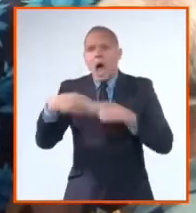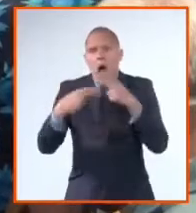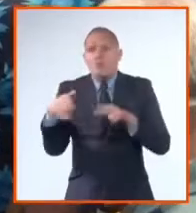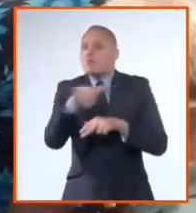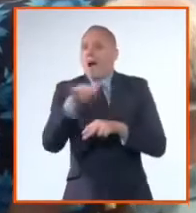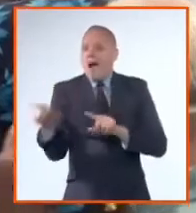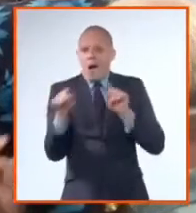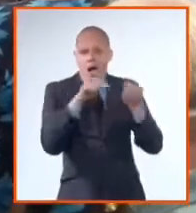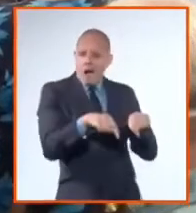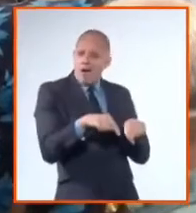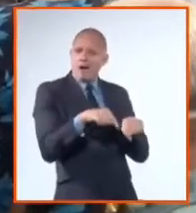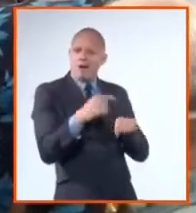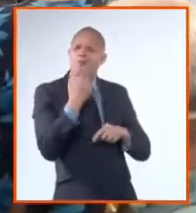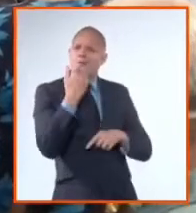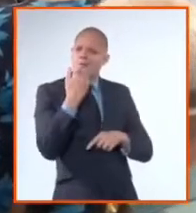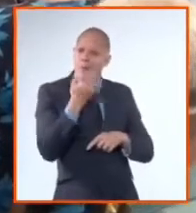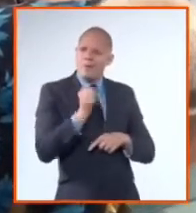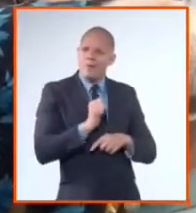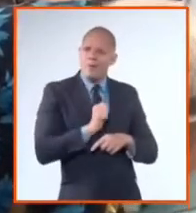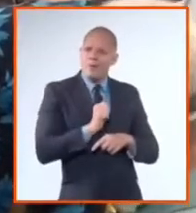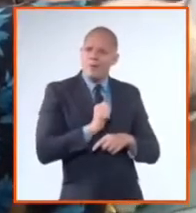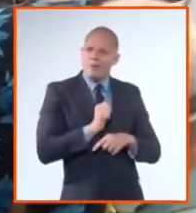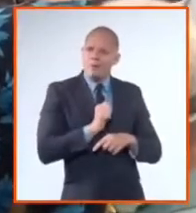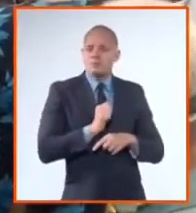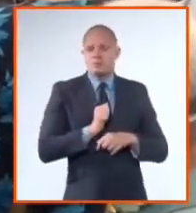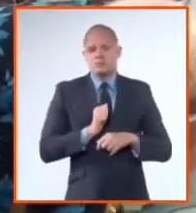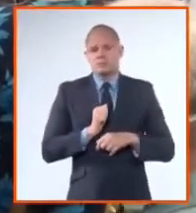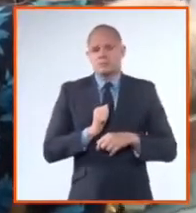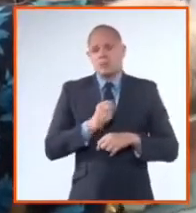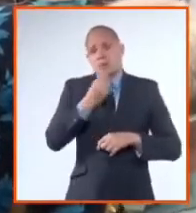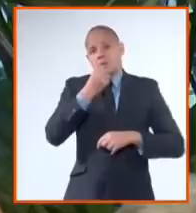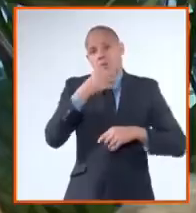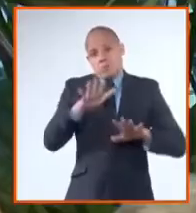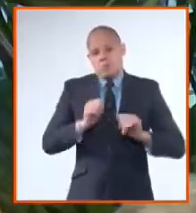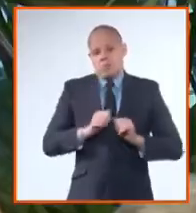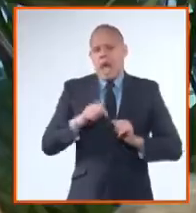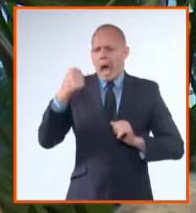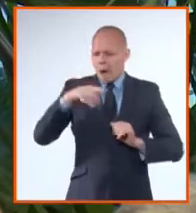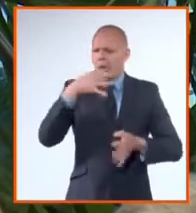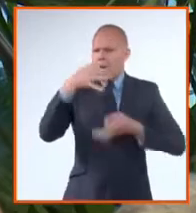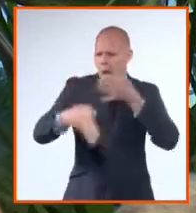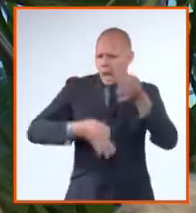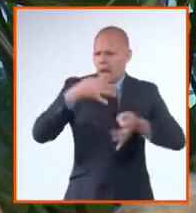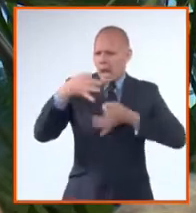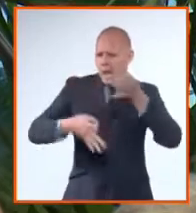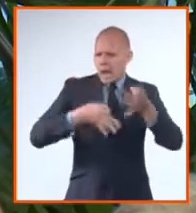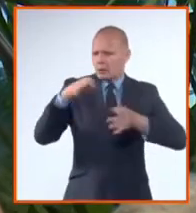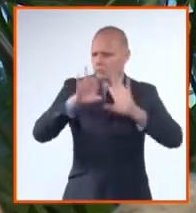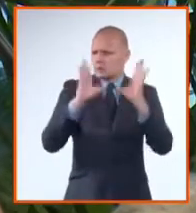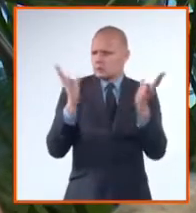ser impreciso, que puede ser parcial. Todo lo que yo diga,